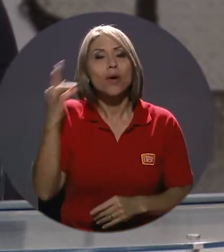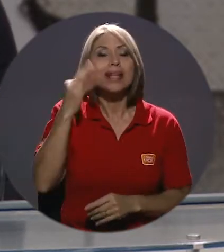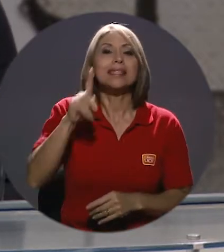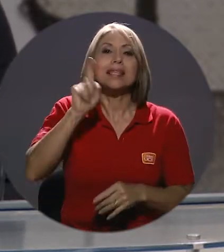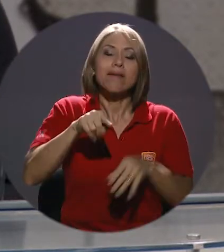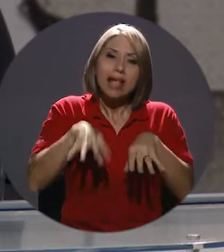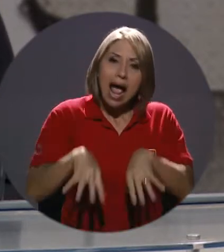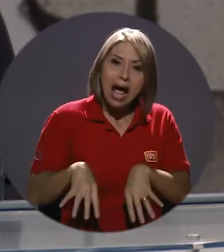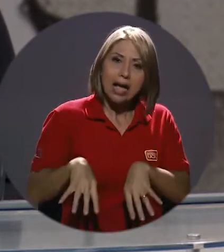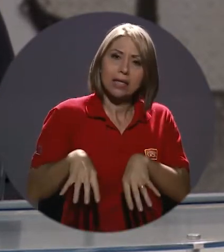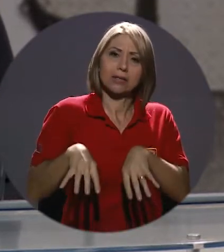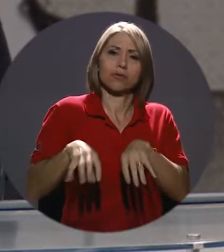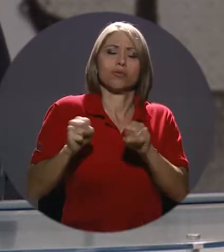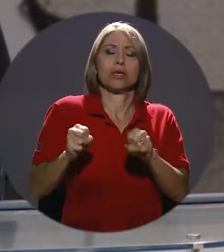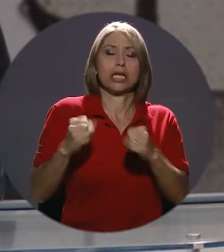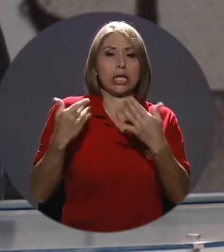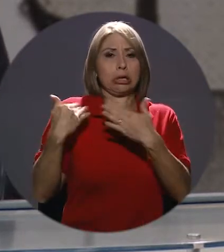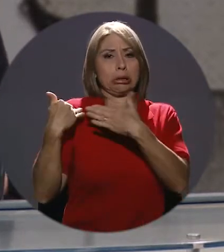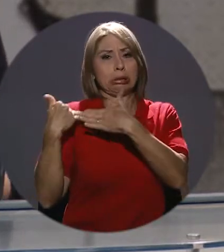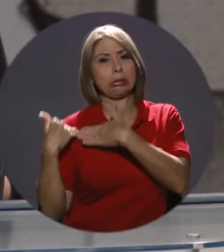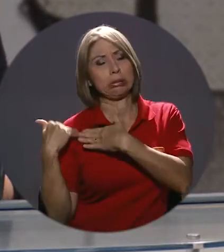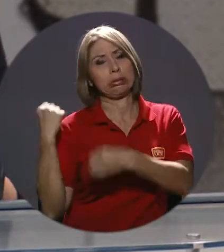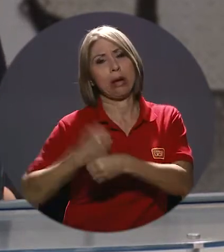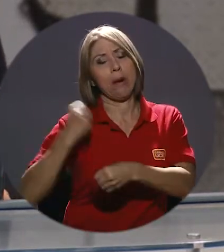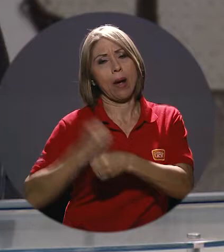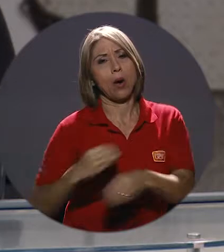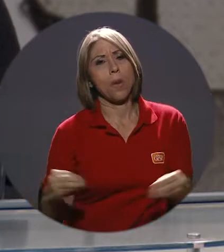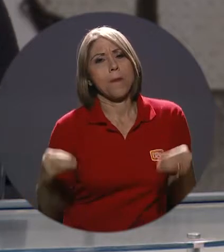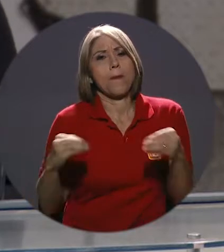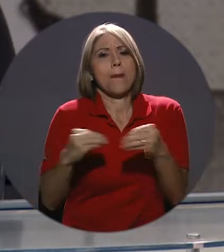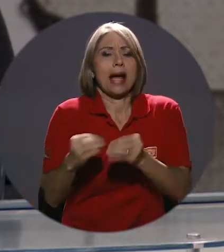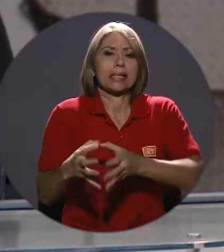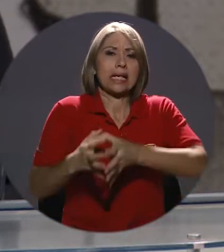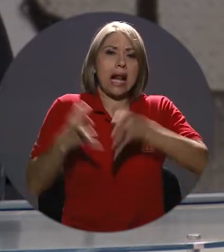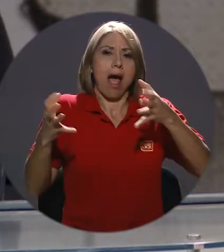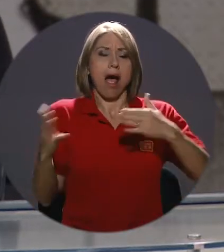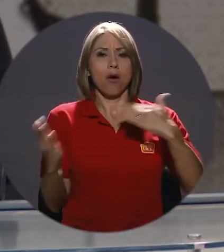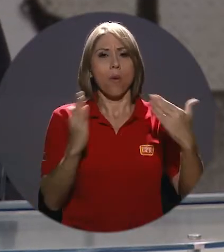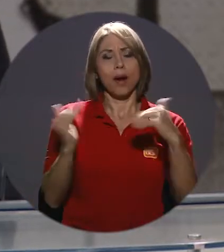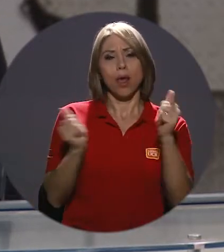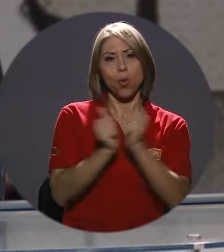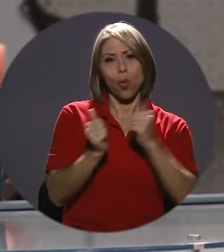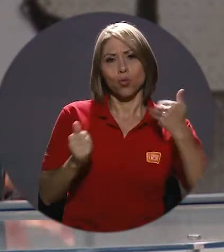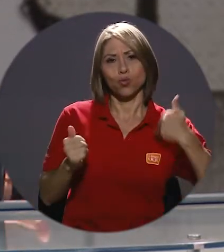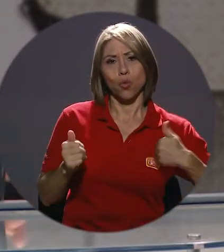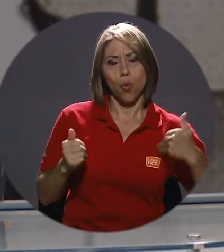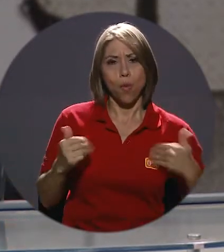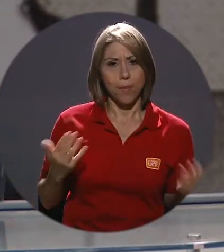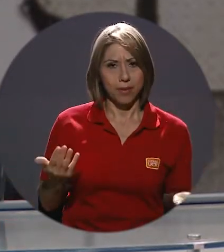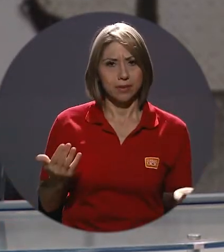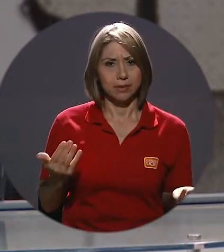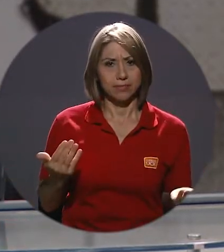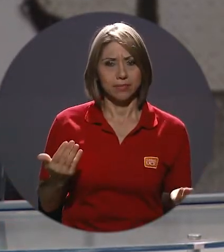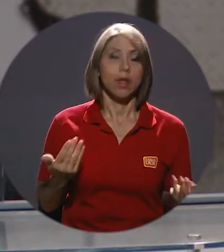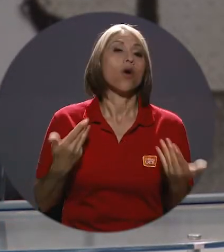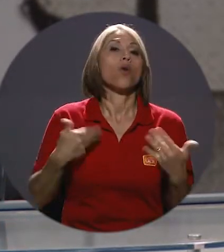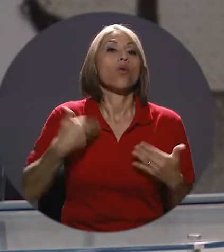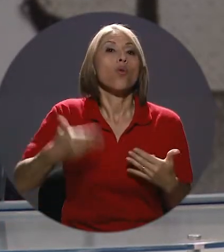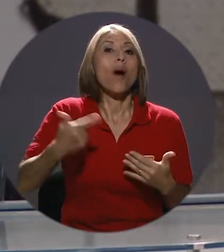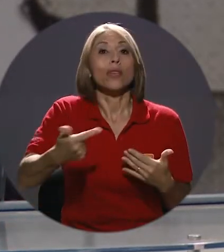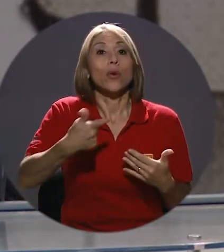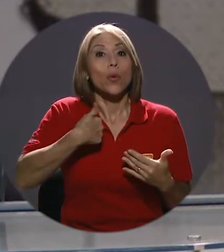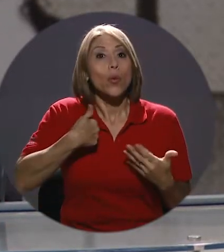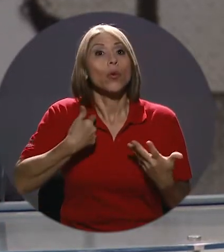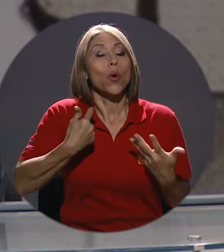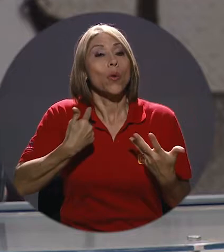asumir una carga global de trabajo más alta que la de los hombres cuando uno suma al trabajo, a